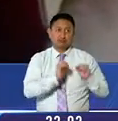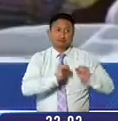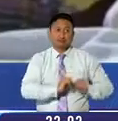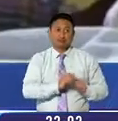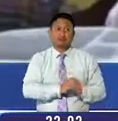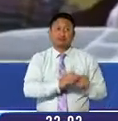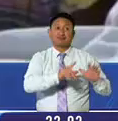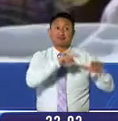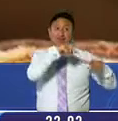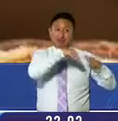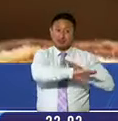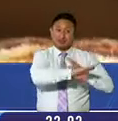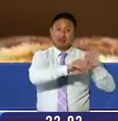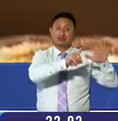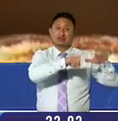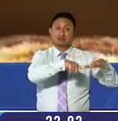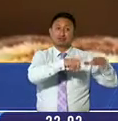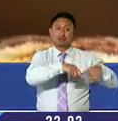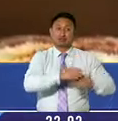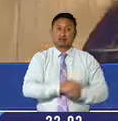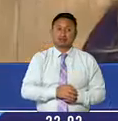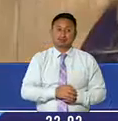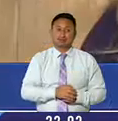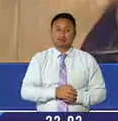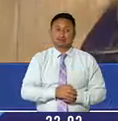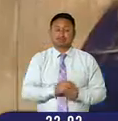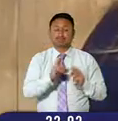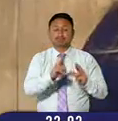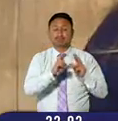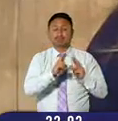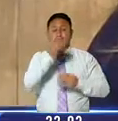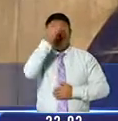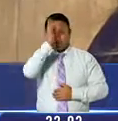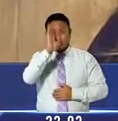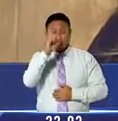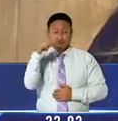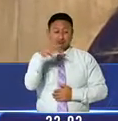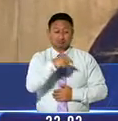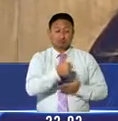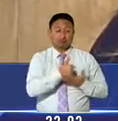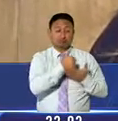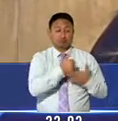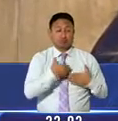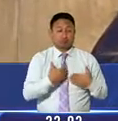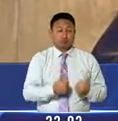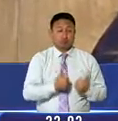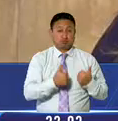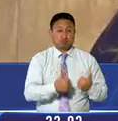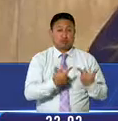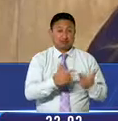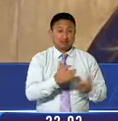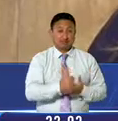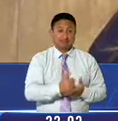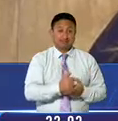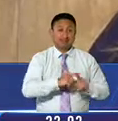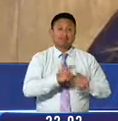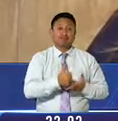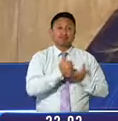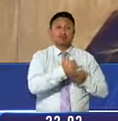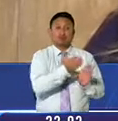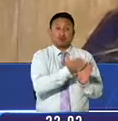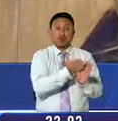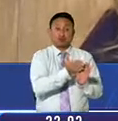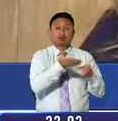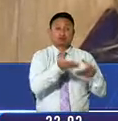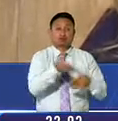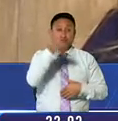menos 6 meses internado. Quiera Dios que pueda recuperarse. Esperamos que se recupere psicológicamente. Gracias a Dios nos